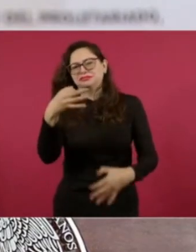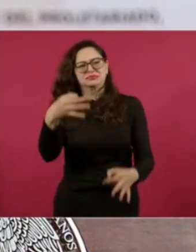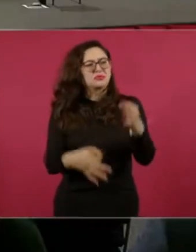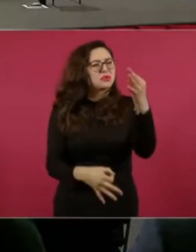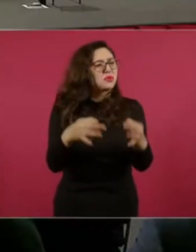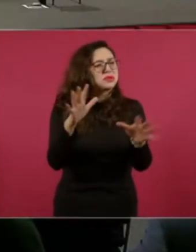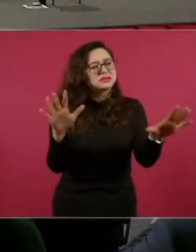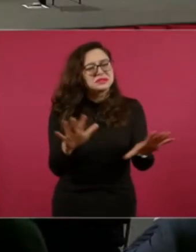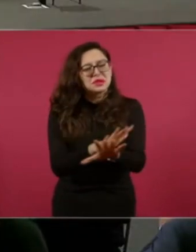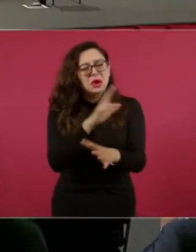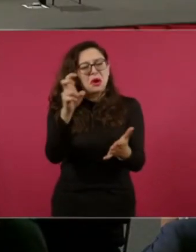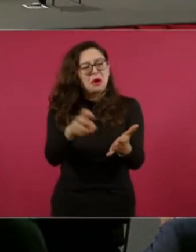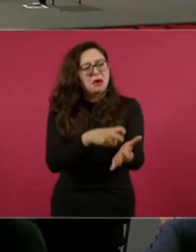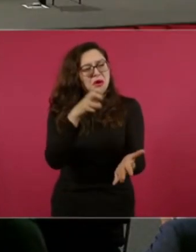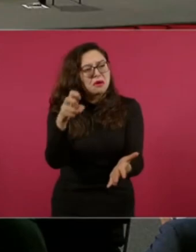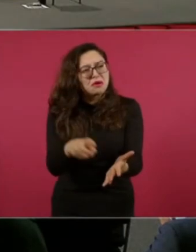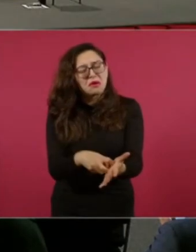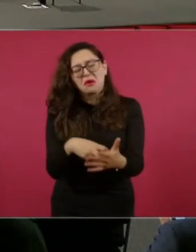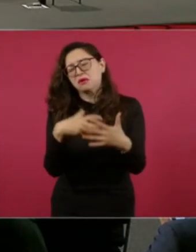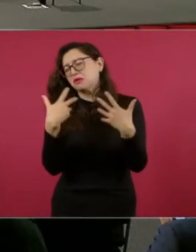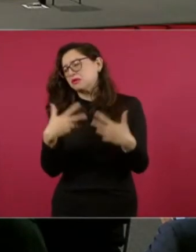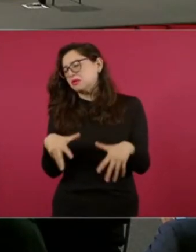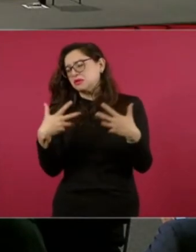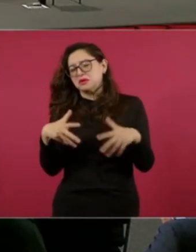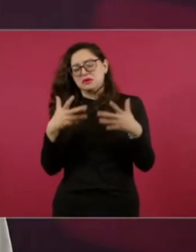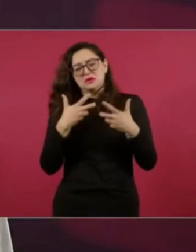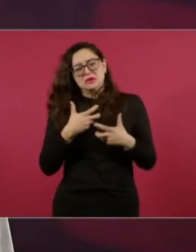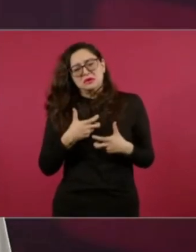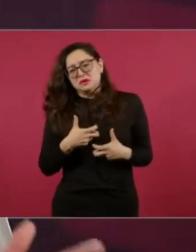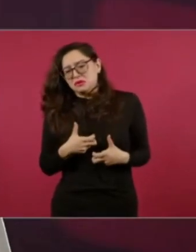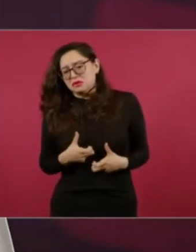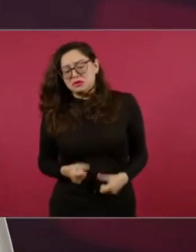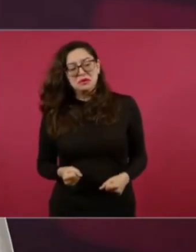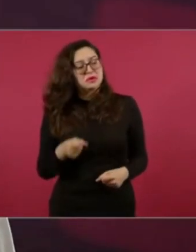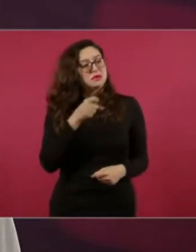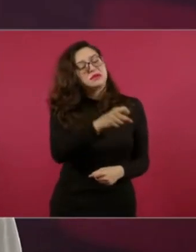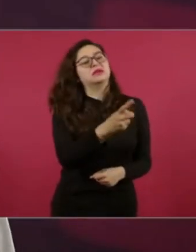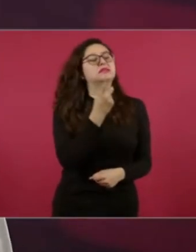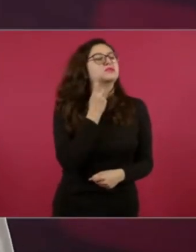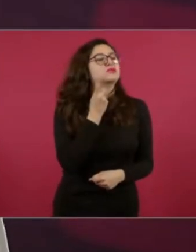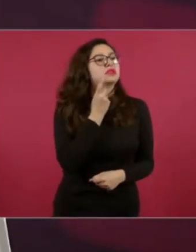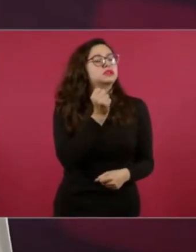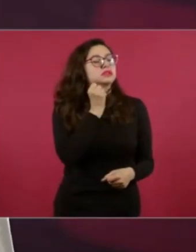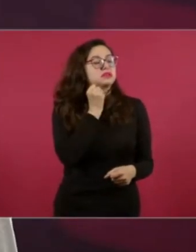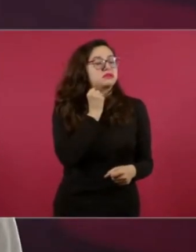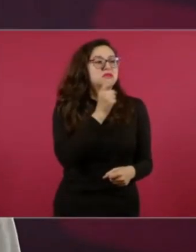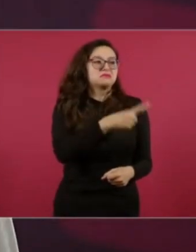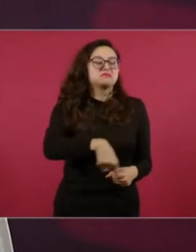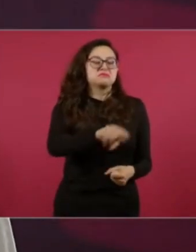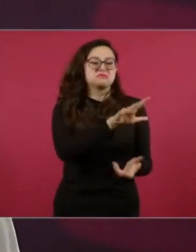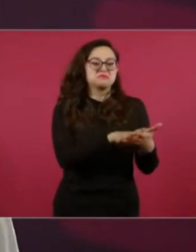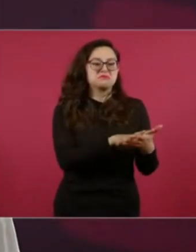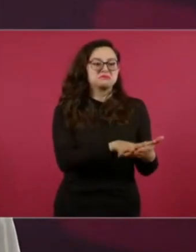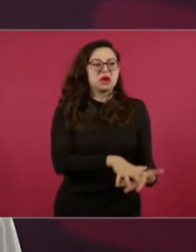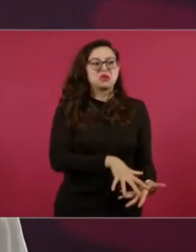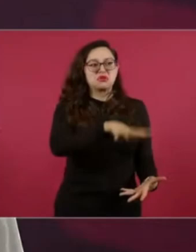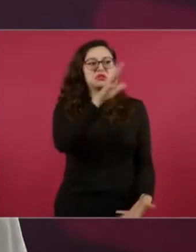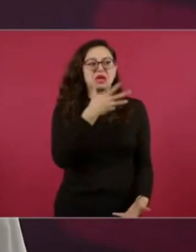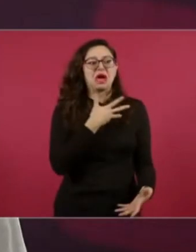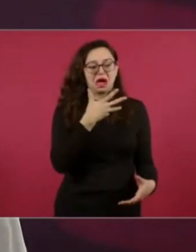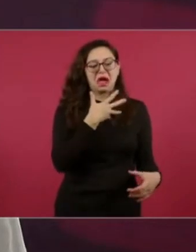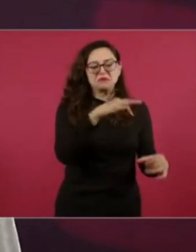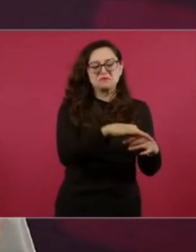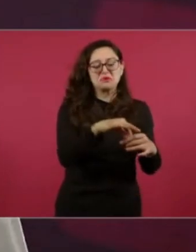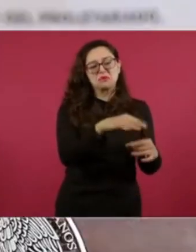reforma, tanto con la sobrerepresentación, y guardemos esto por favor, en la Cámara de Diputados como mayoría calificada gangsteril en este momento,